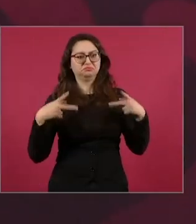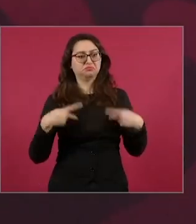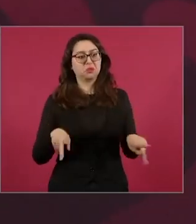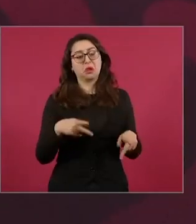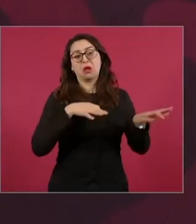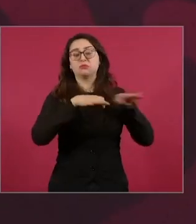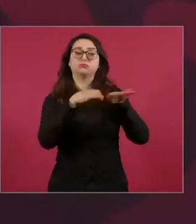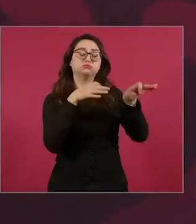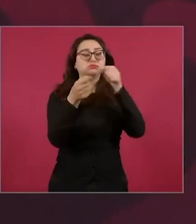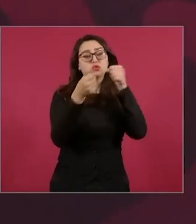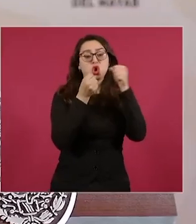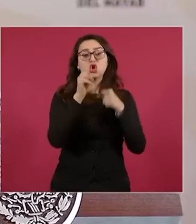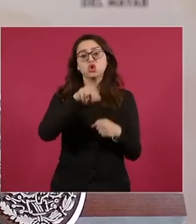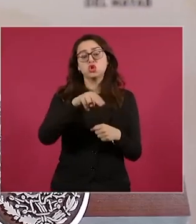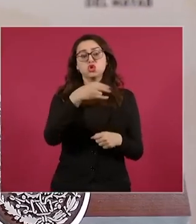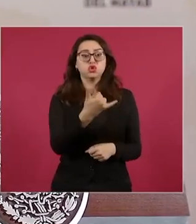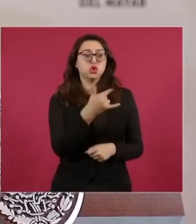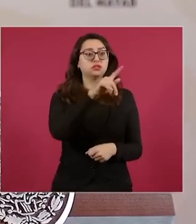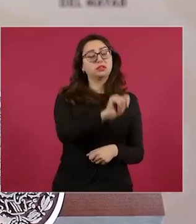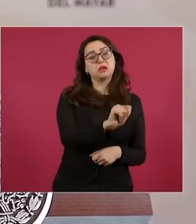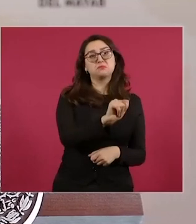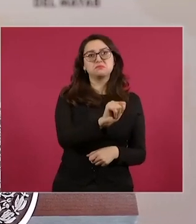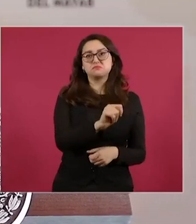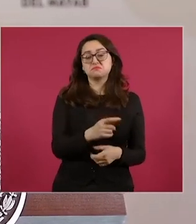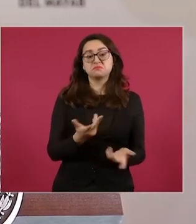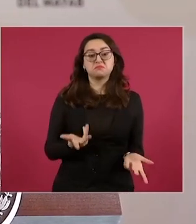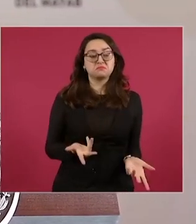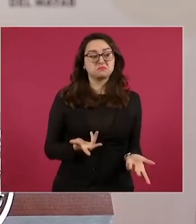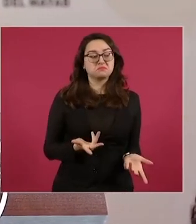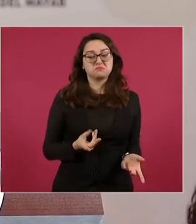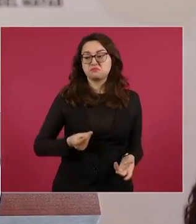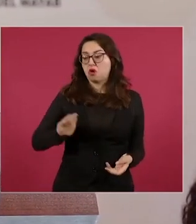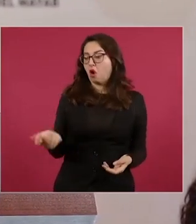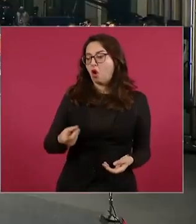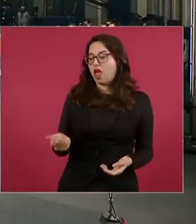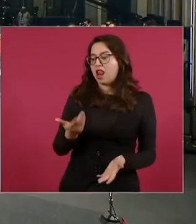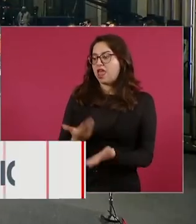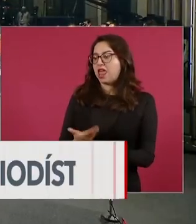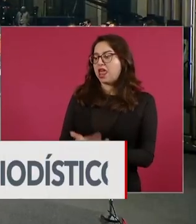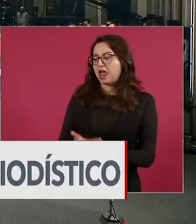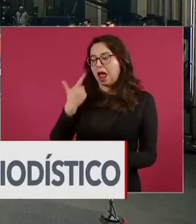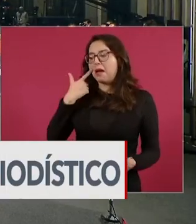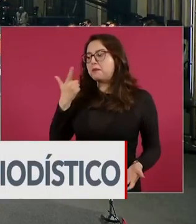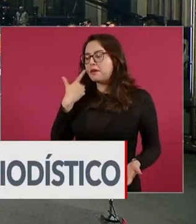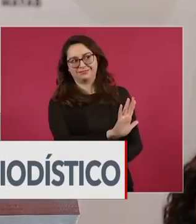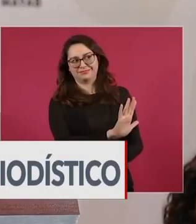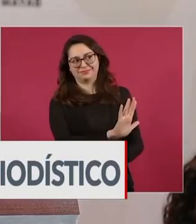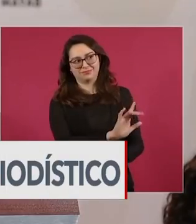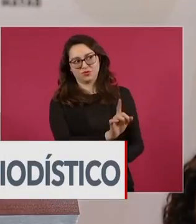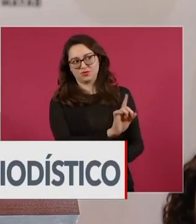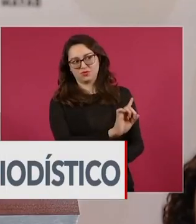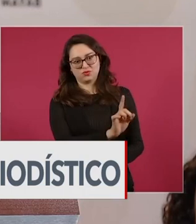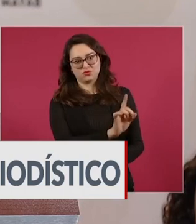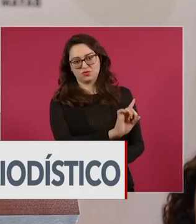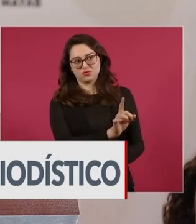York Times y nos va a poner, nos va a sentar en el banquillo de los acusados. Eso era antes, cuando